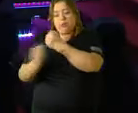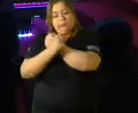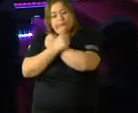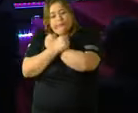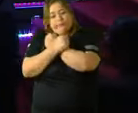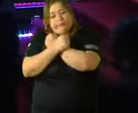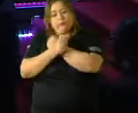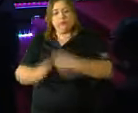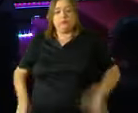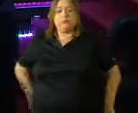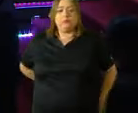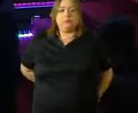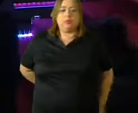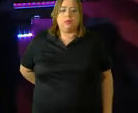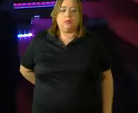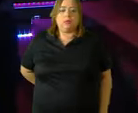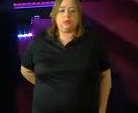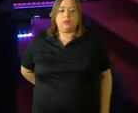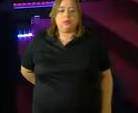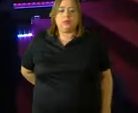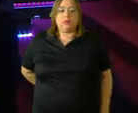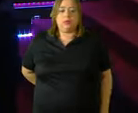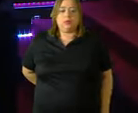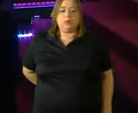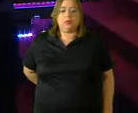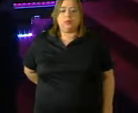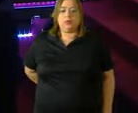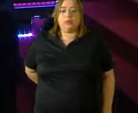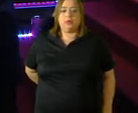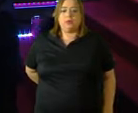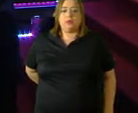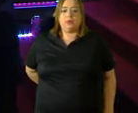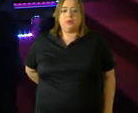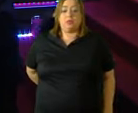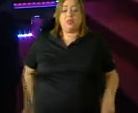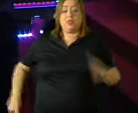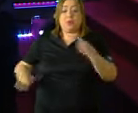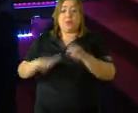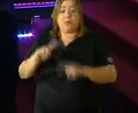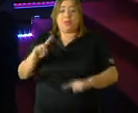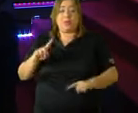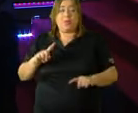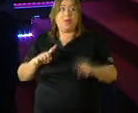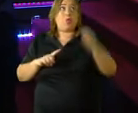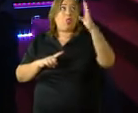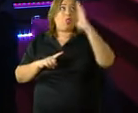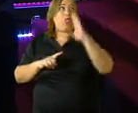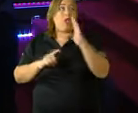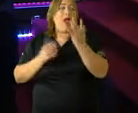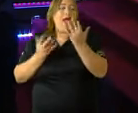Hay veces que ya uno llega al Señor así, mira, no puedo más. Pero qué bueno que el Señor nos esté esperando, ¿verdad?